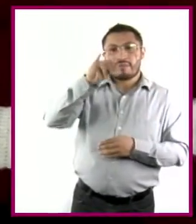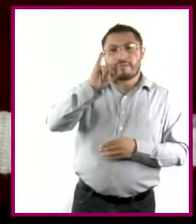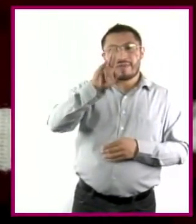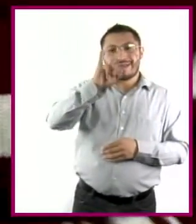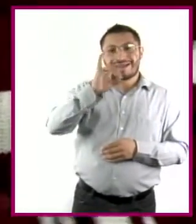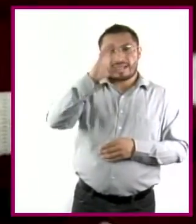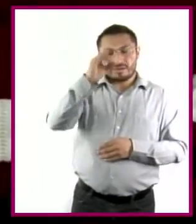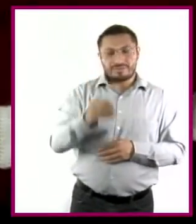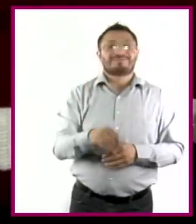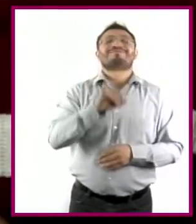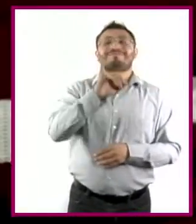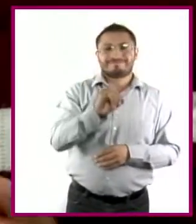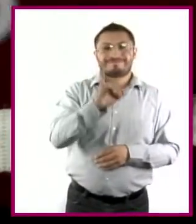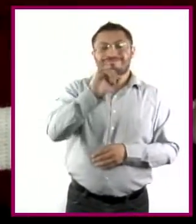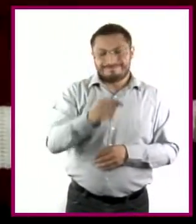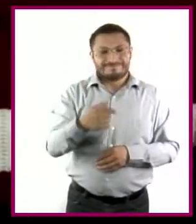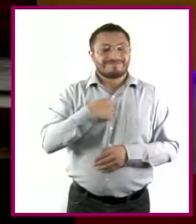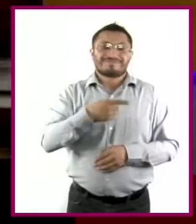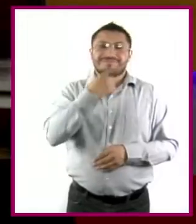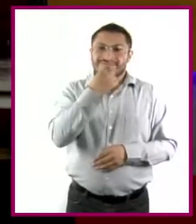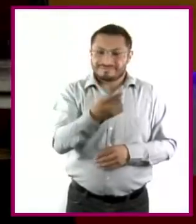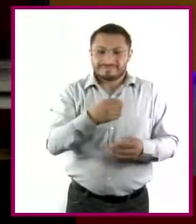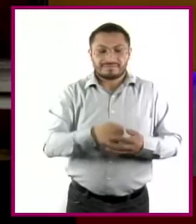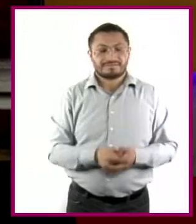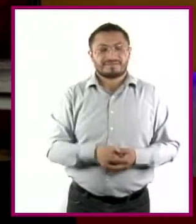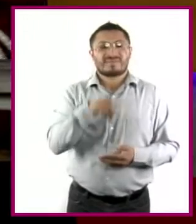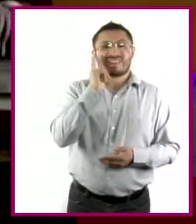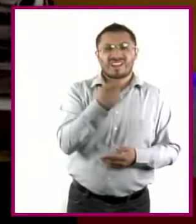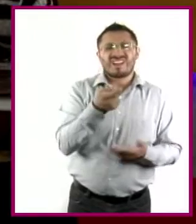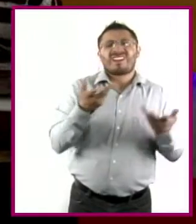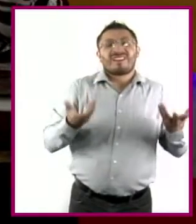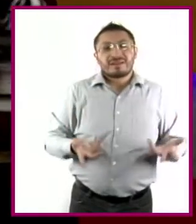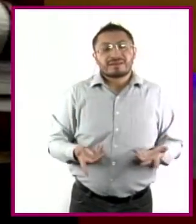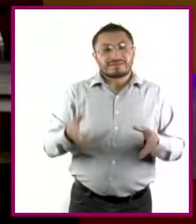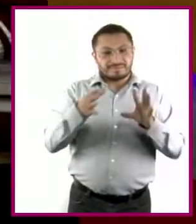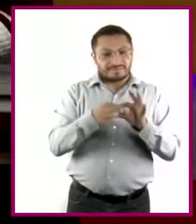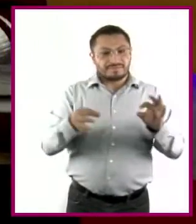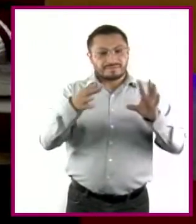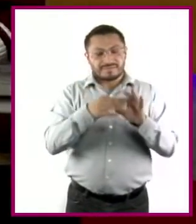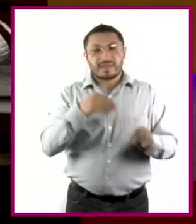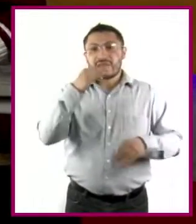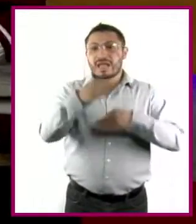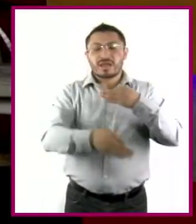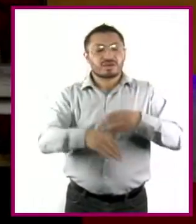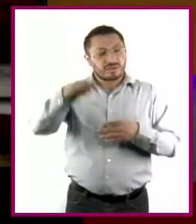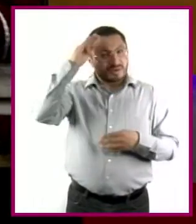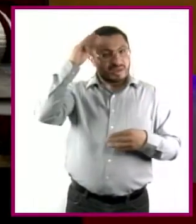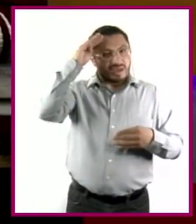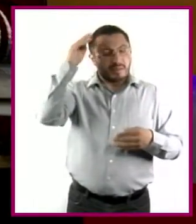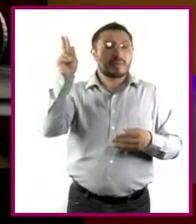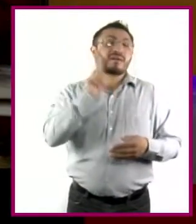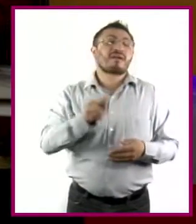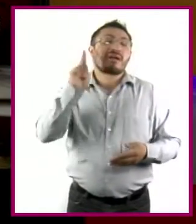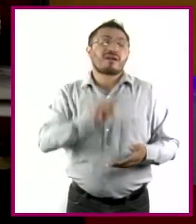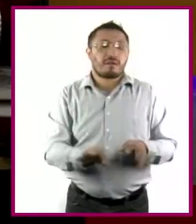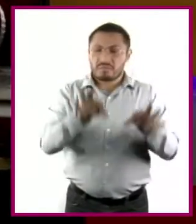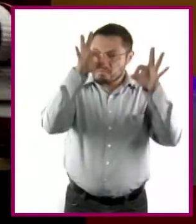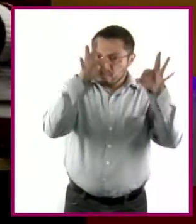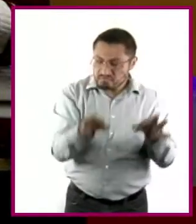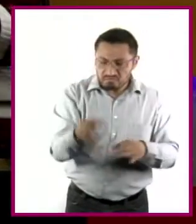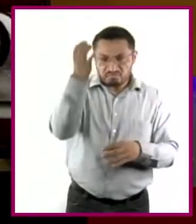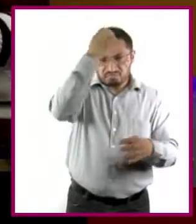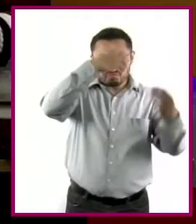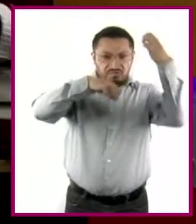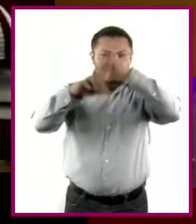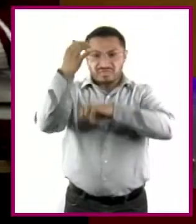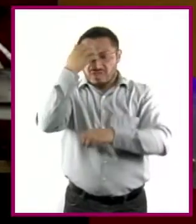que lo mencionas. Claro, hermana, lo tenía que mencionar. ¿Y en qué consiste? Pues en validar todo lo que se piensa de una manera práctica, con